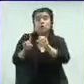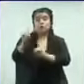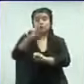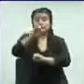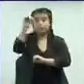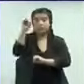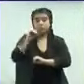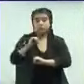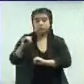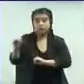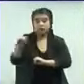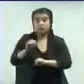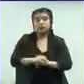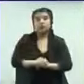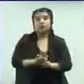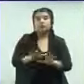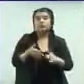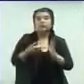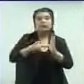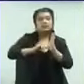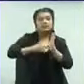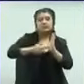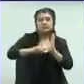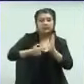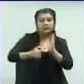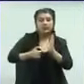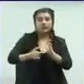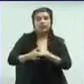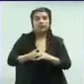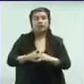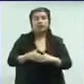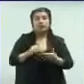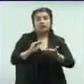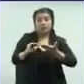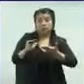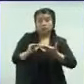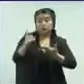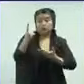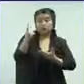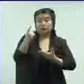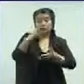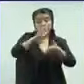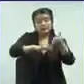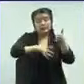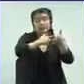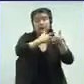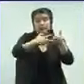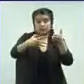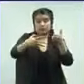47.11%. Eso significa que queda por ejecutarse, según nuestra proyección,